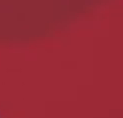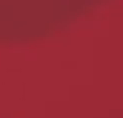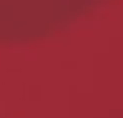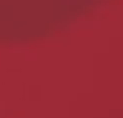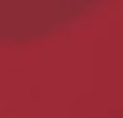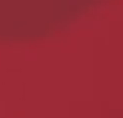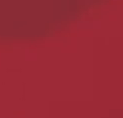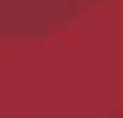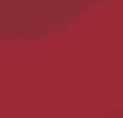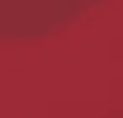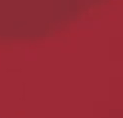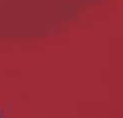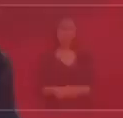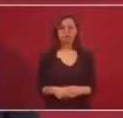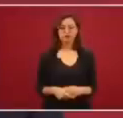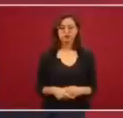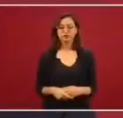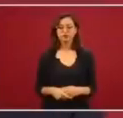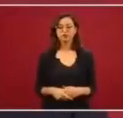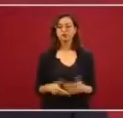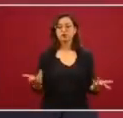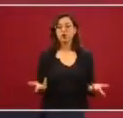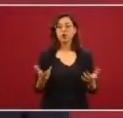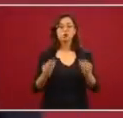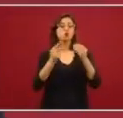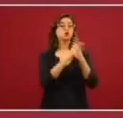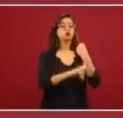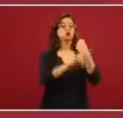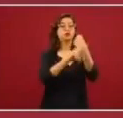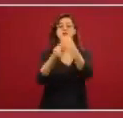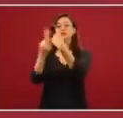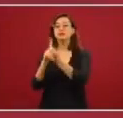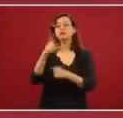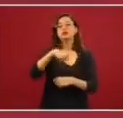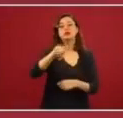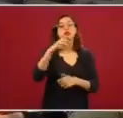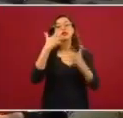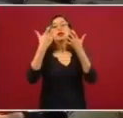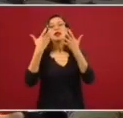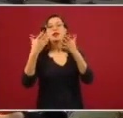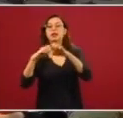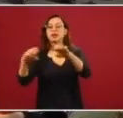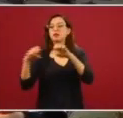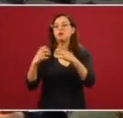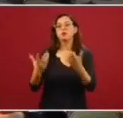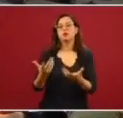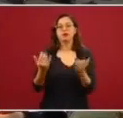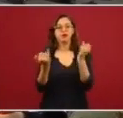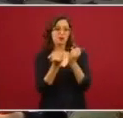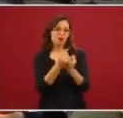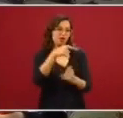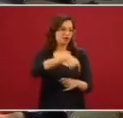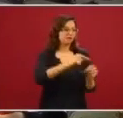con un equipo dirigido por un médico del calibre del señor secretario y